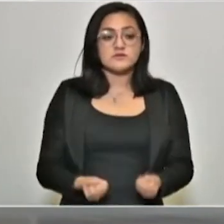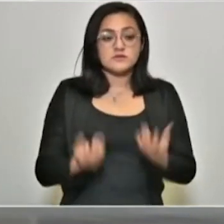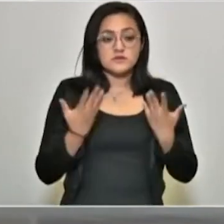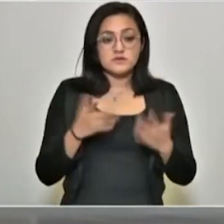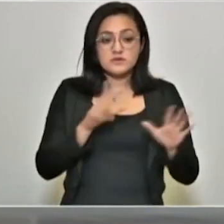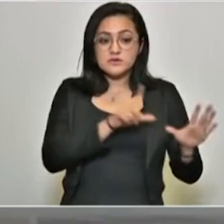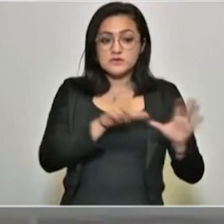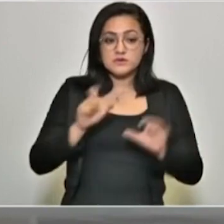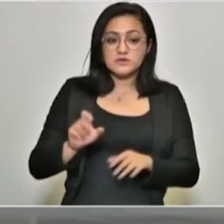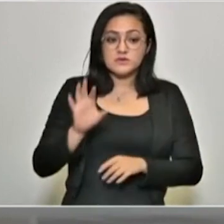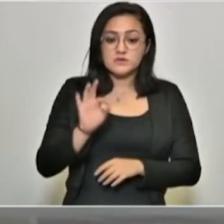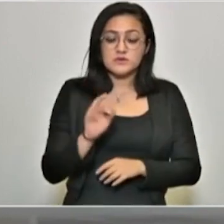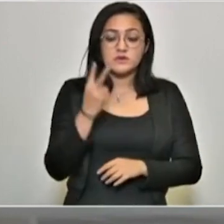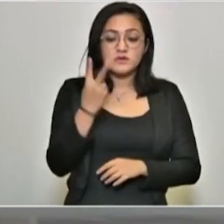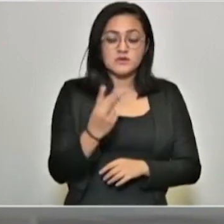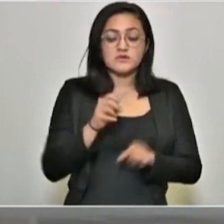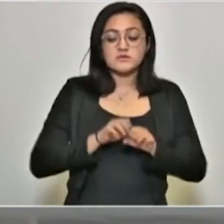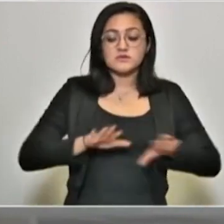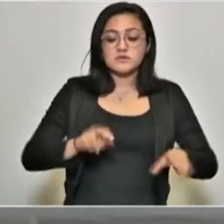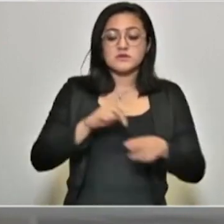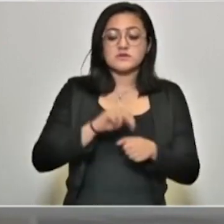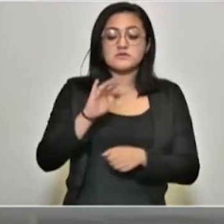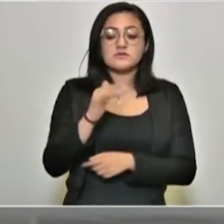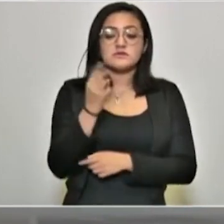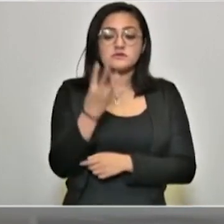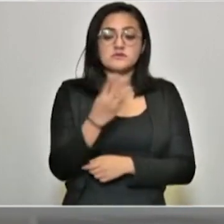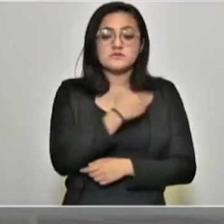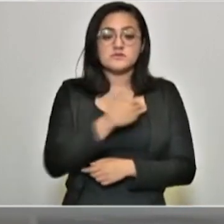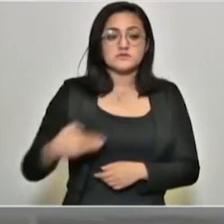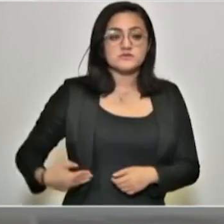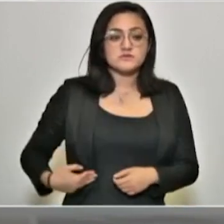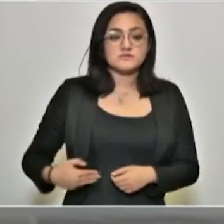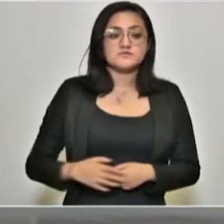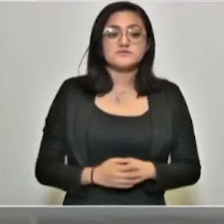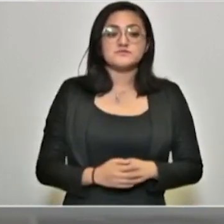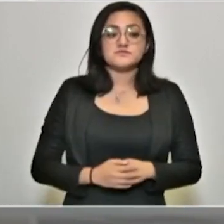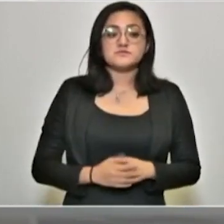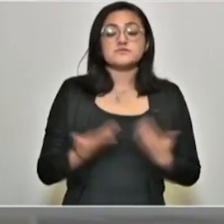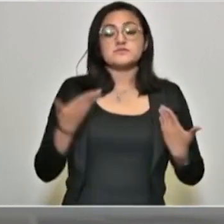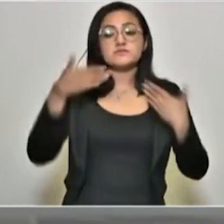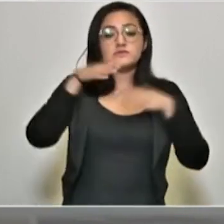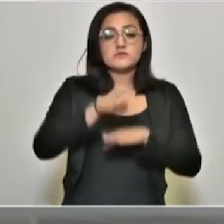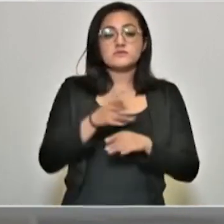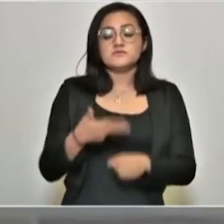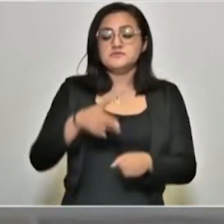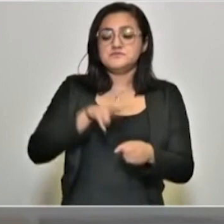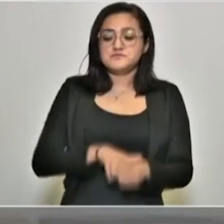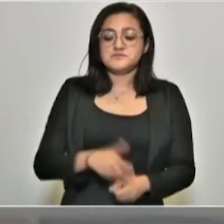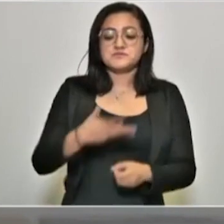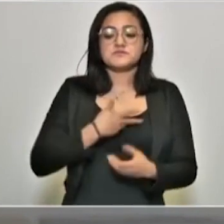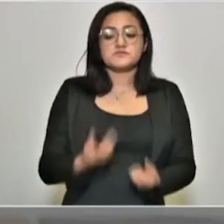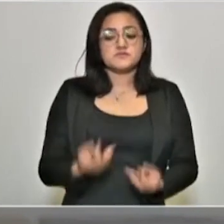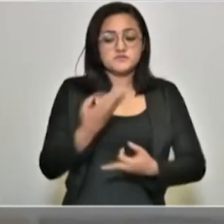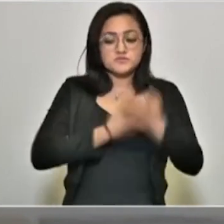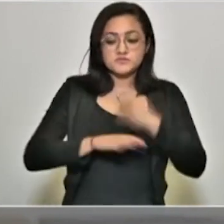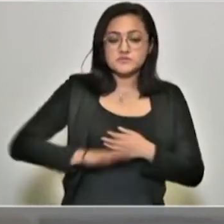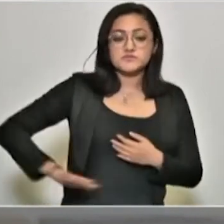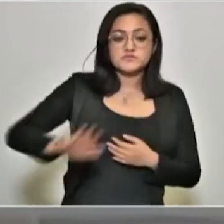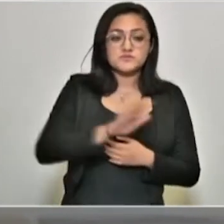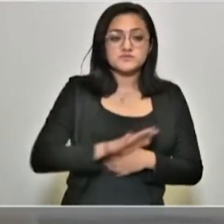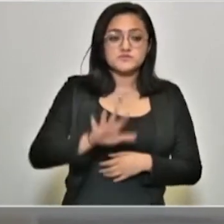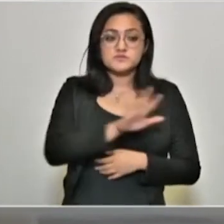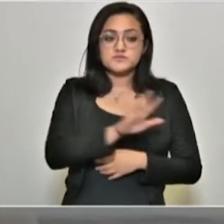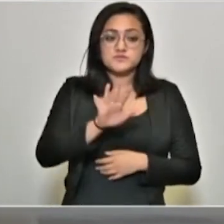hospitalizados, 742 distribuidos en 53 municipios. En lo que respecta a la hospitalización en todo el sector,